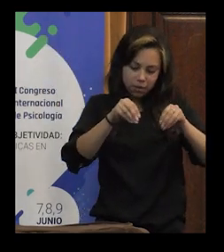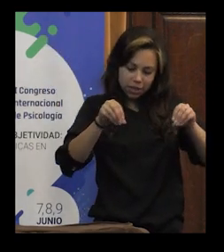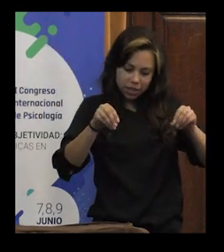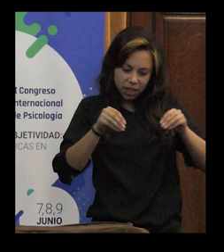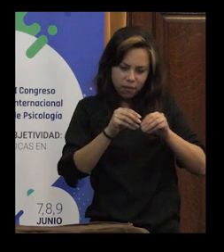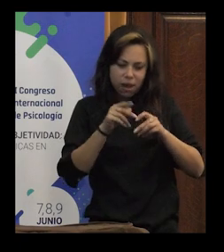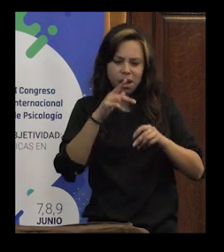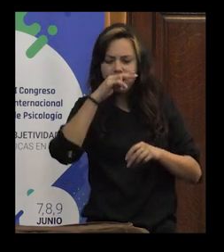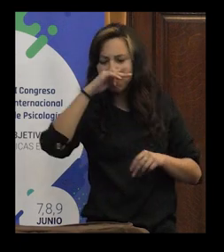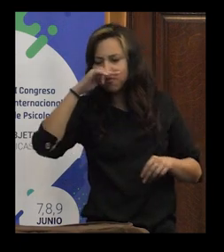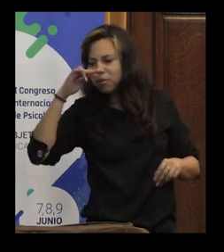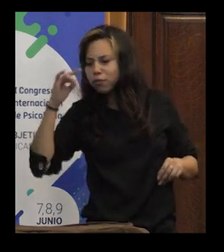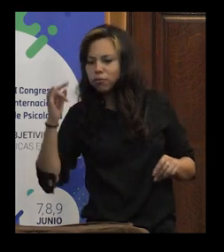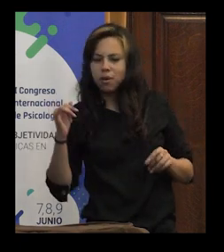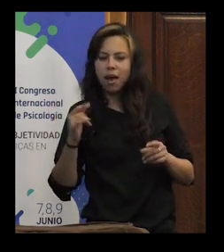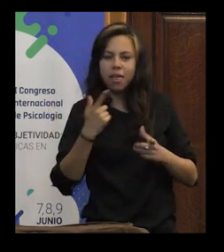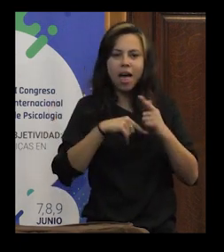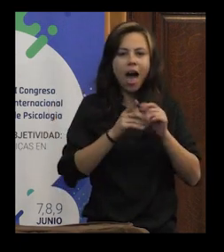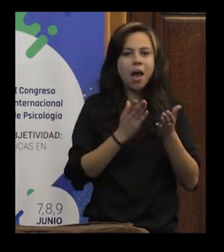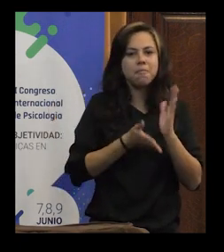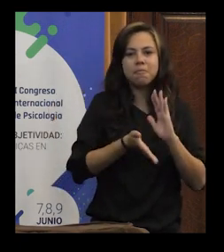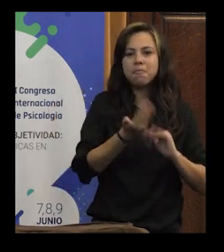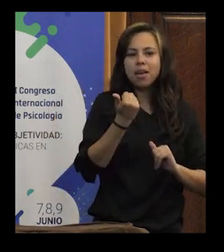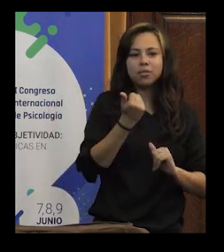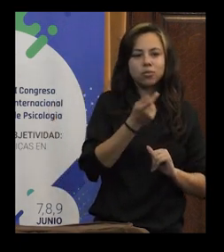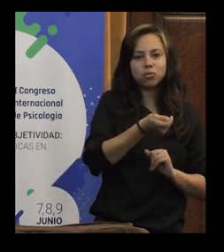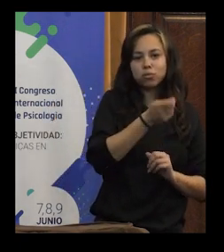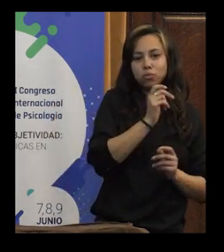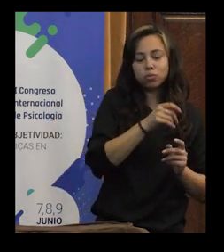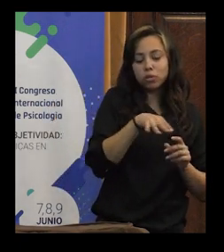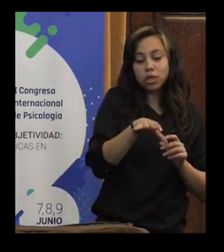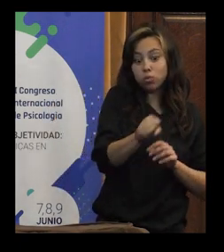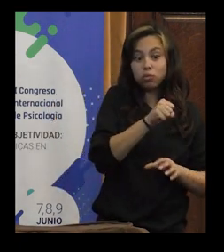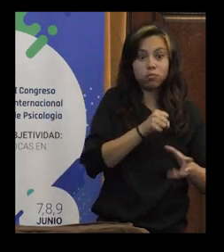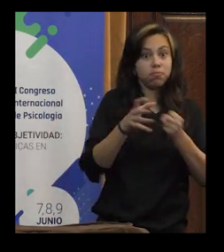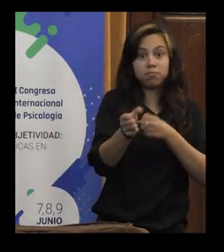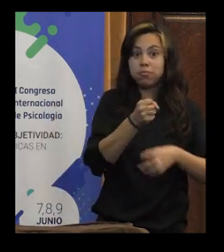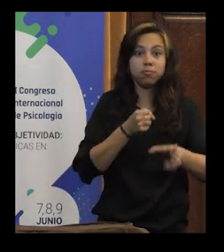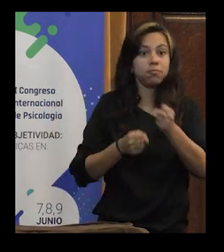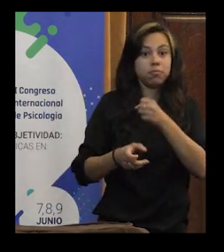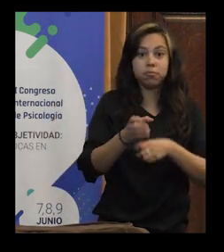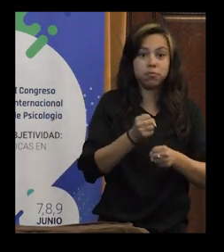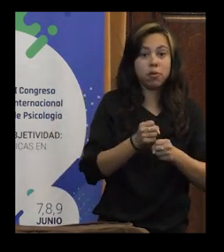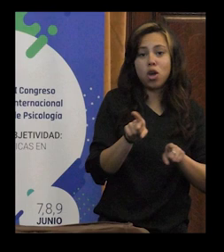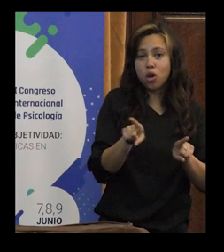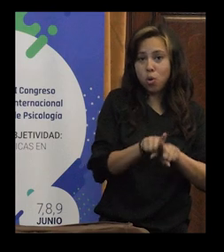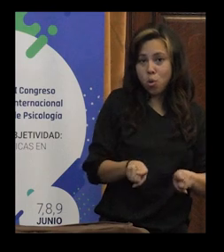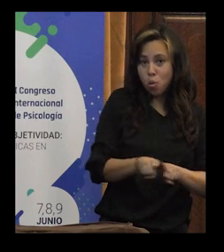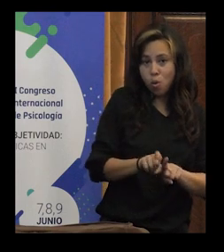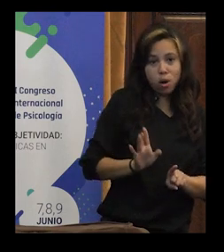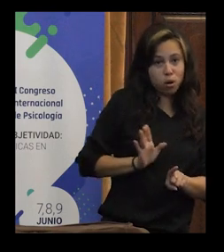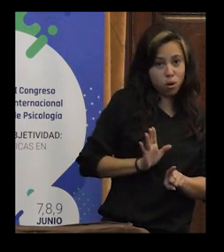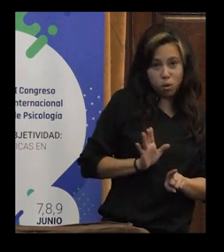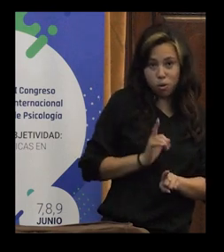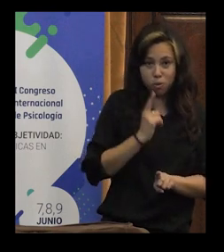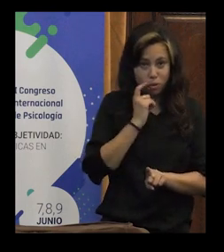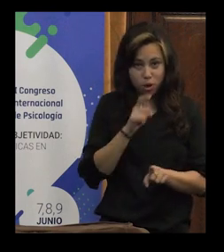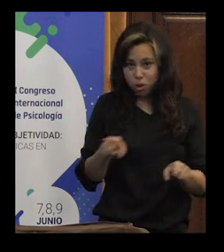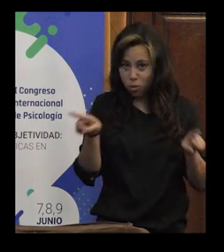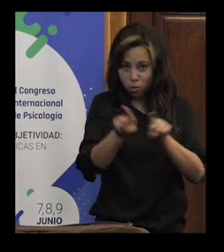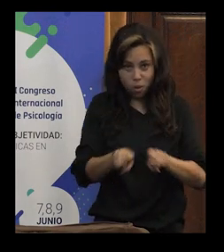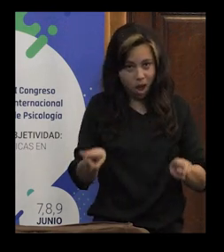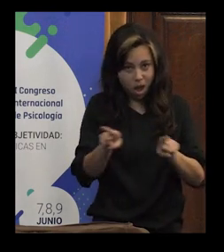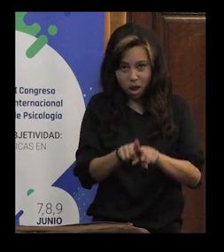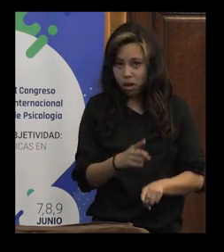trabalhadores, por homens e por mulheres. E, sin embargo, su uso sempre ha